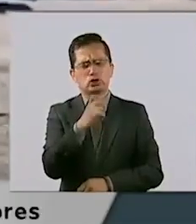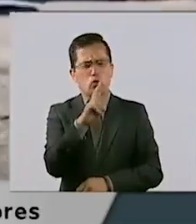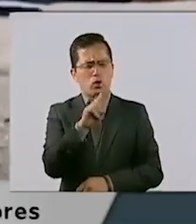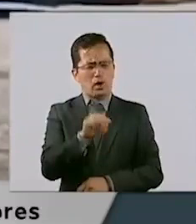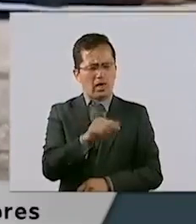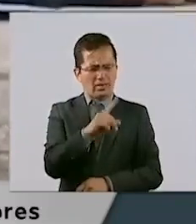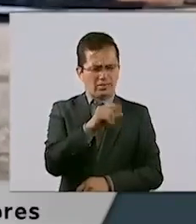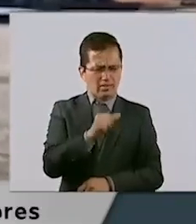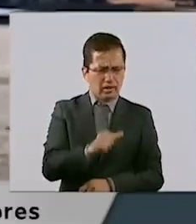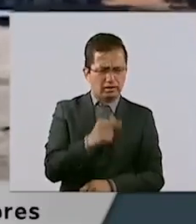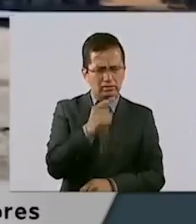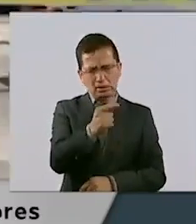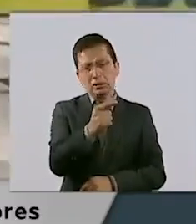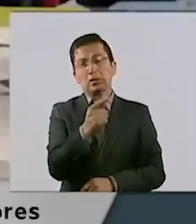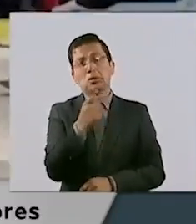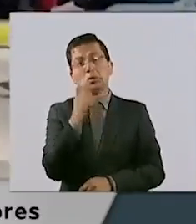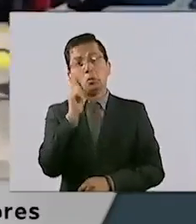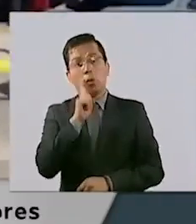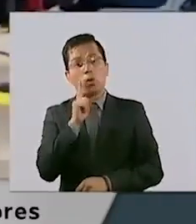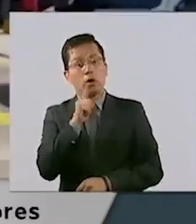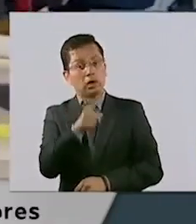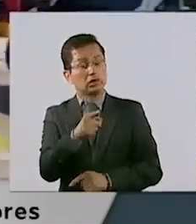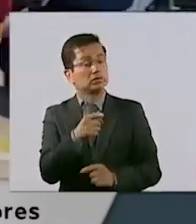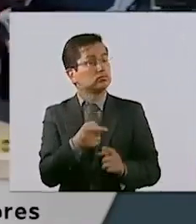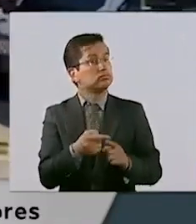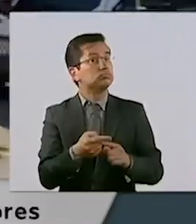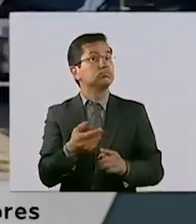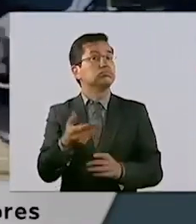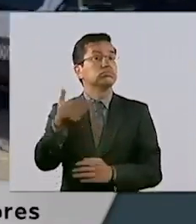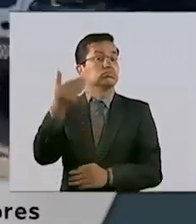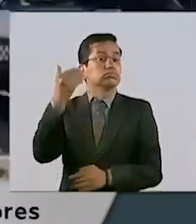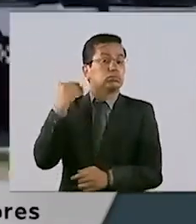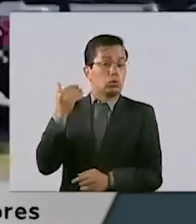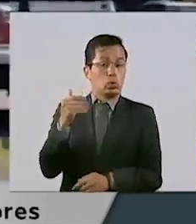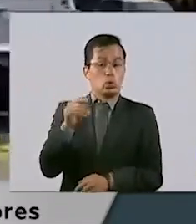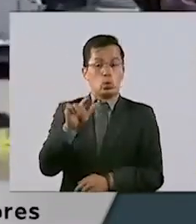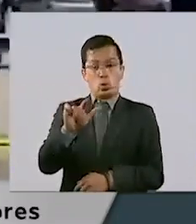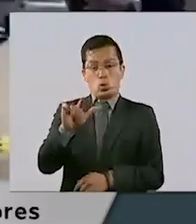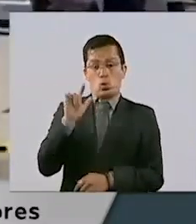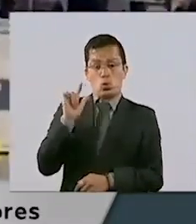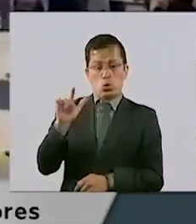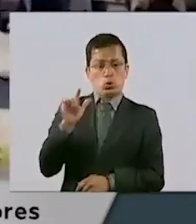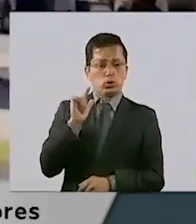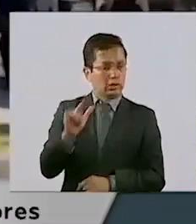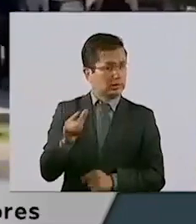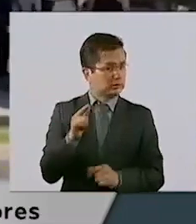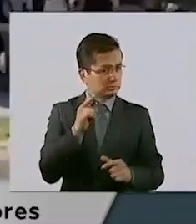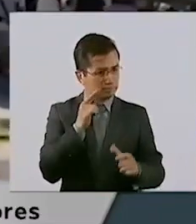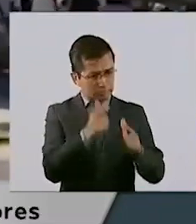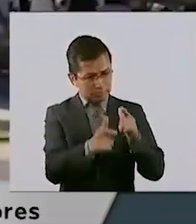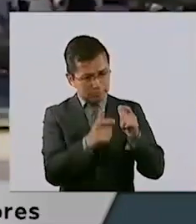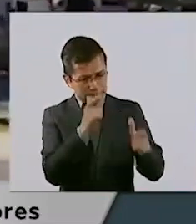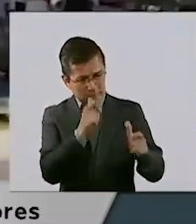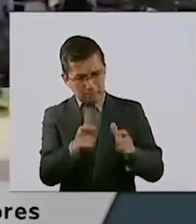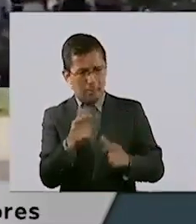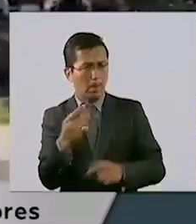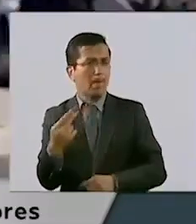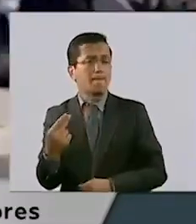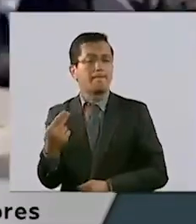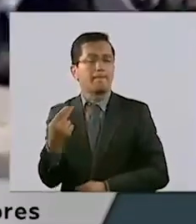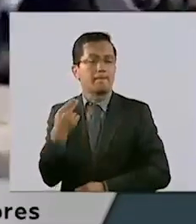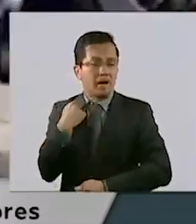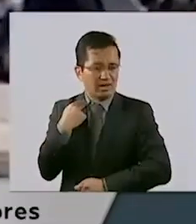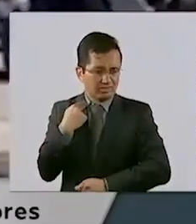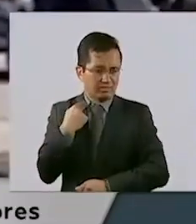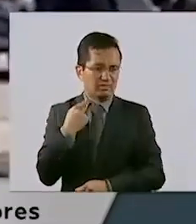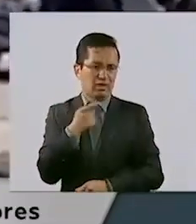Diputadas y diputados del PRI y del PAN condenaron el asesinato de las periodistas del sitio web El Veraz, Yesenia Mollinedo Falconi y Sheila Joana García